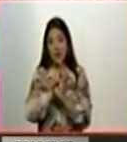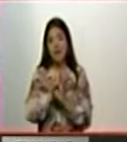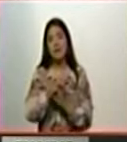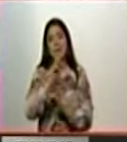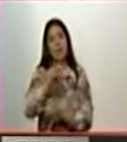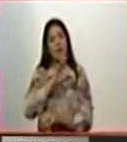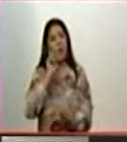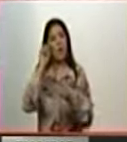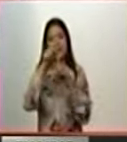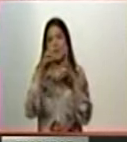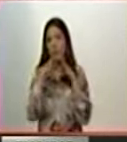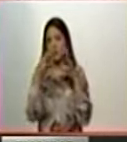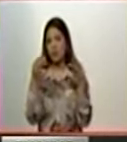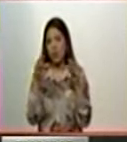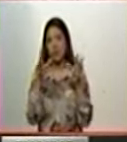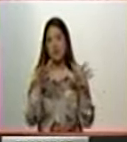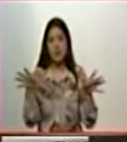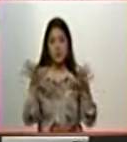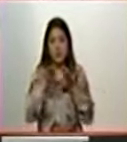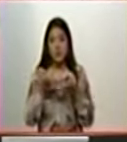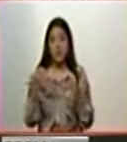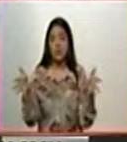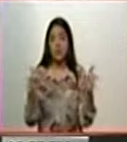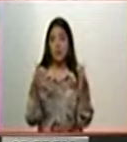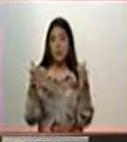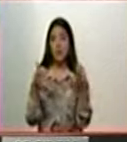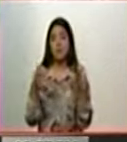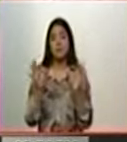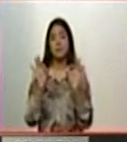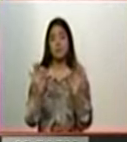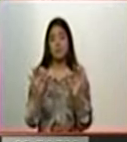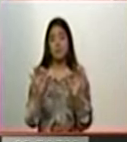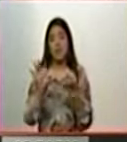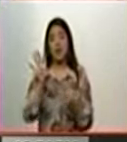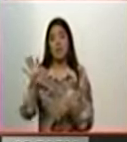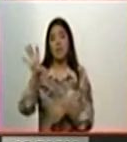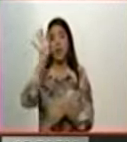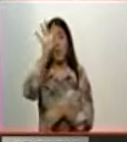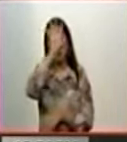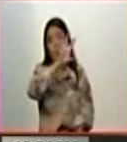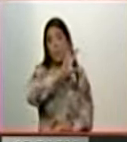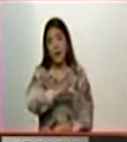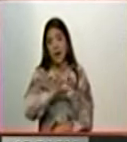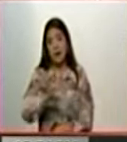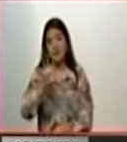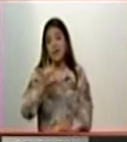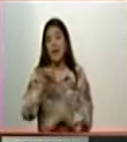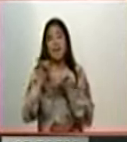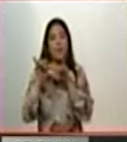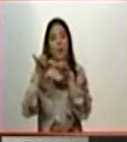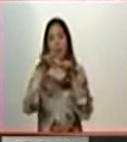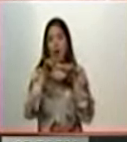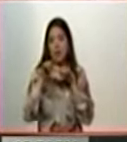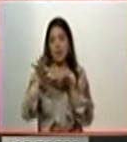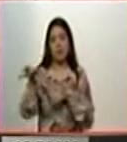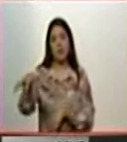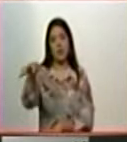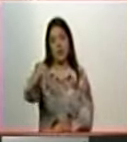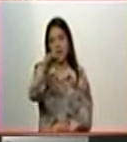principios y propósitos que la inspiran. El principio de autodeterminación de los pueblos, el principio de igualdad soberana de los